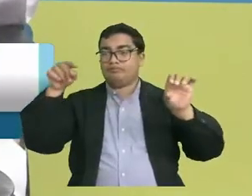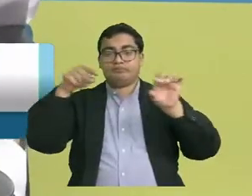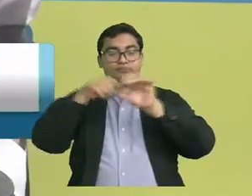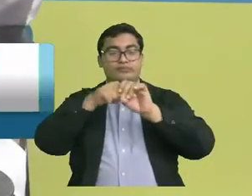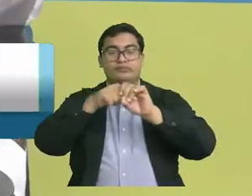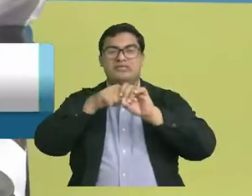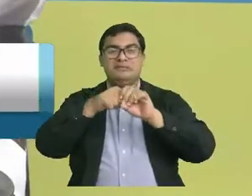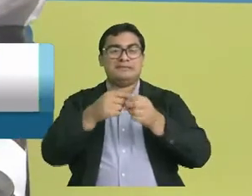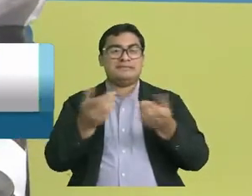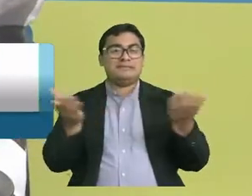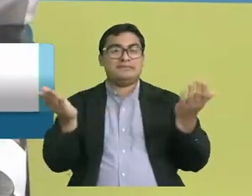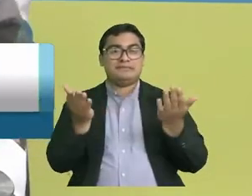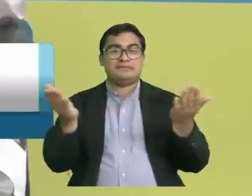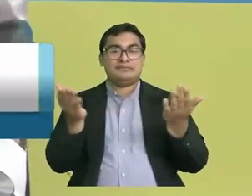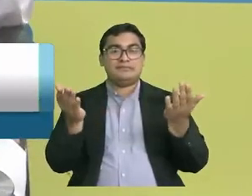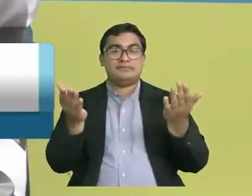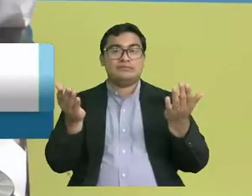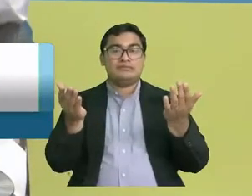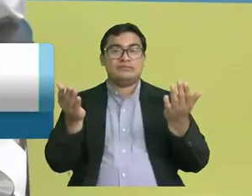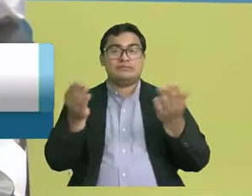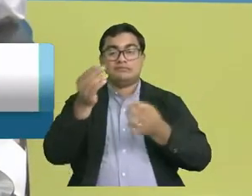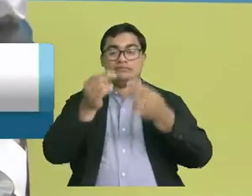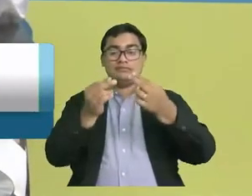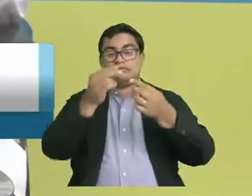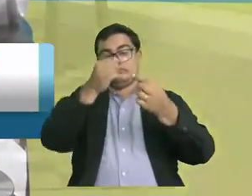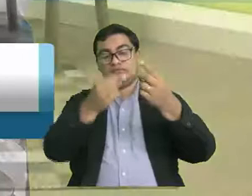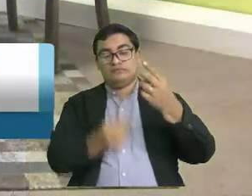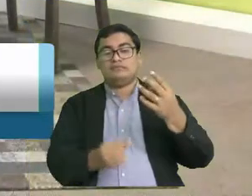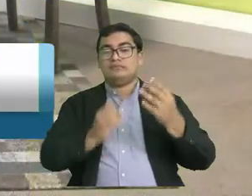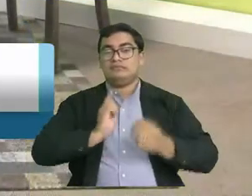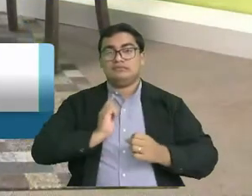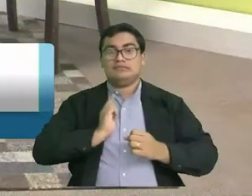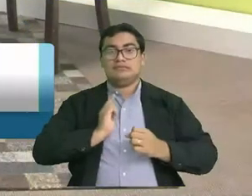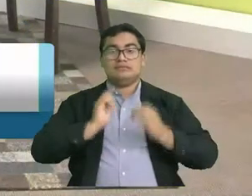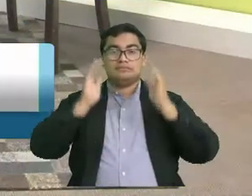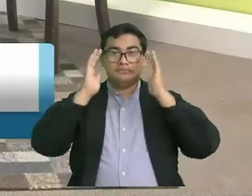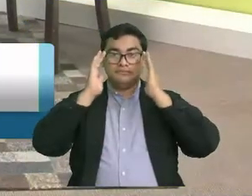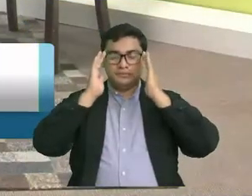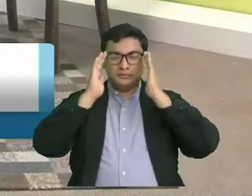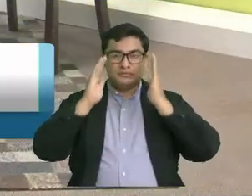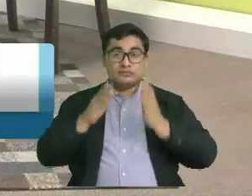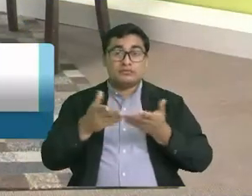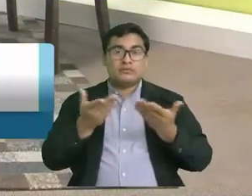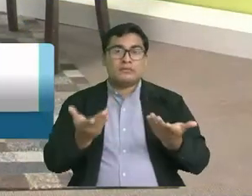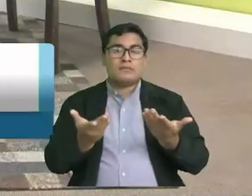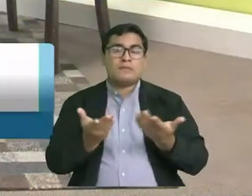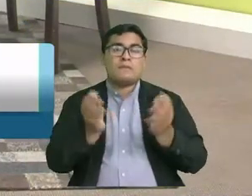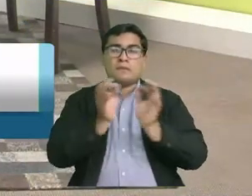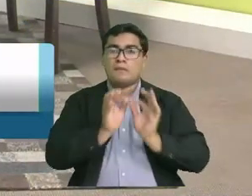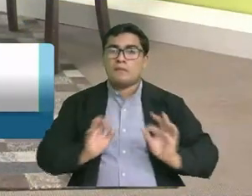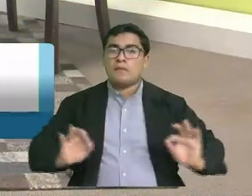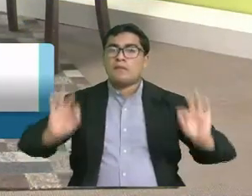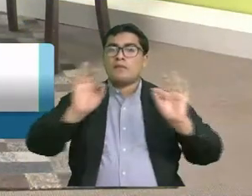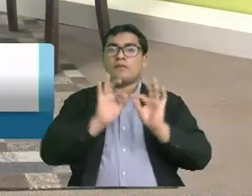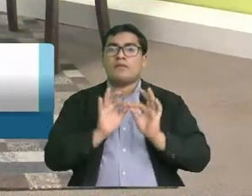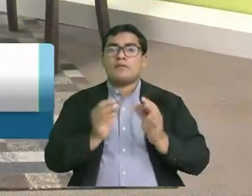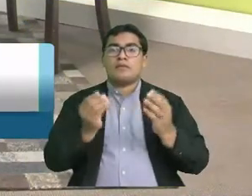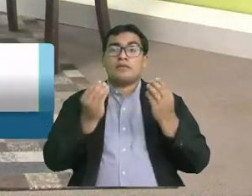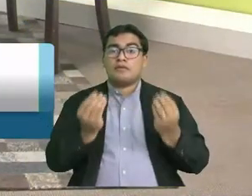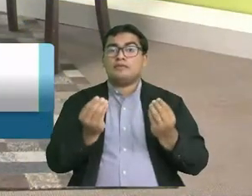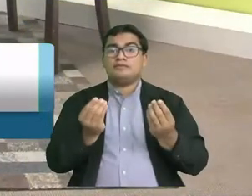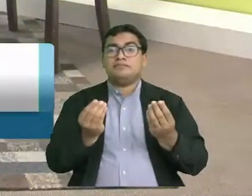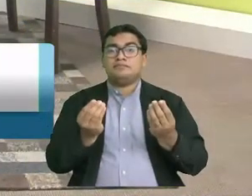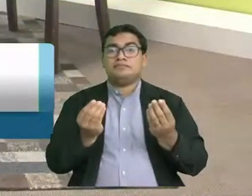Entonces, a eso es que se debe la numeración que tienen. Entonces, hay un asunto bien interesante también, y es